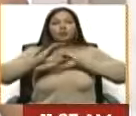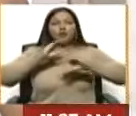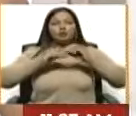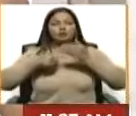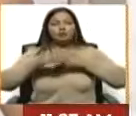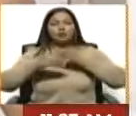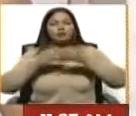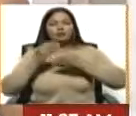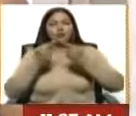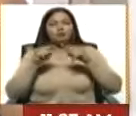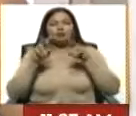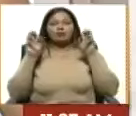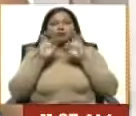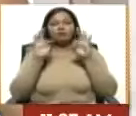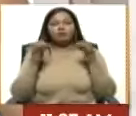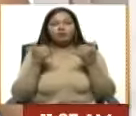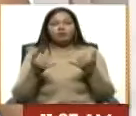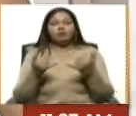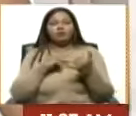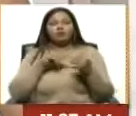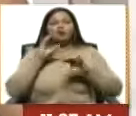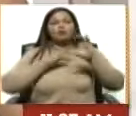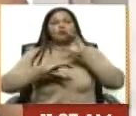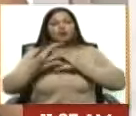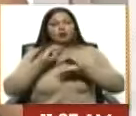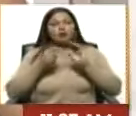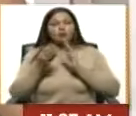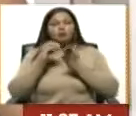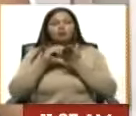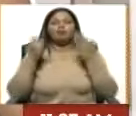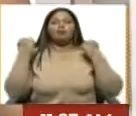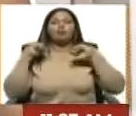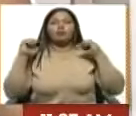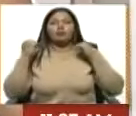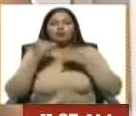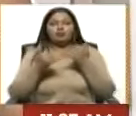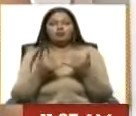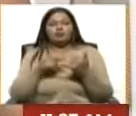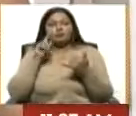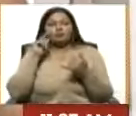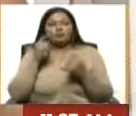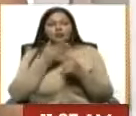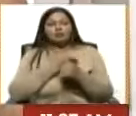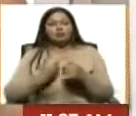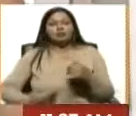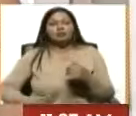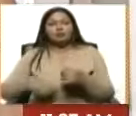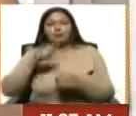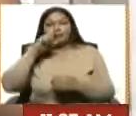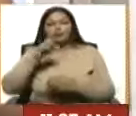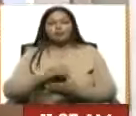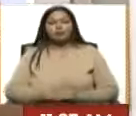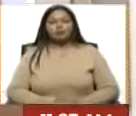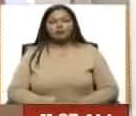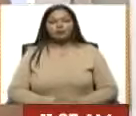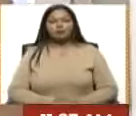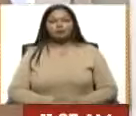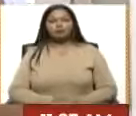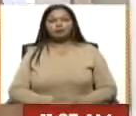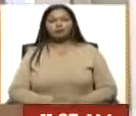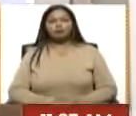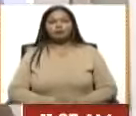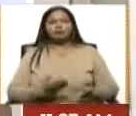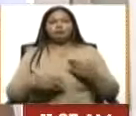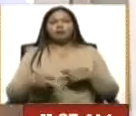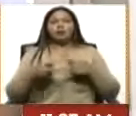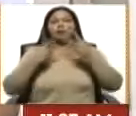ahora hay nuevas formas de comunicar, se están poniendo en práctica y hemos visto al jefe de Estado venezolano comunicarse, sale en vivo por TikTok,